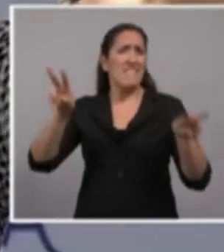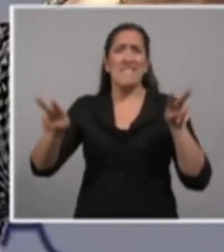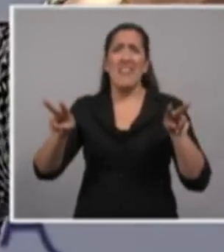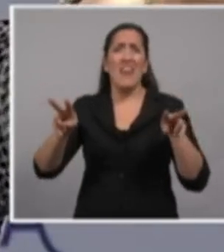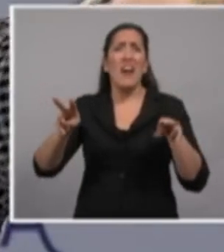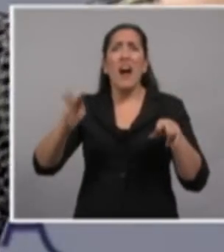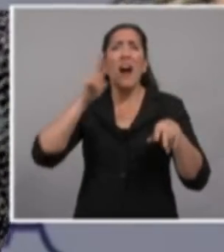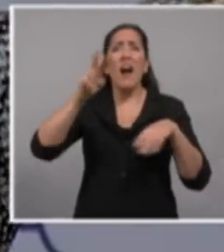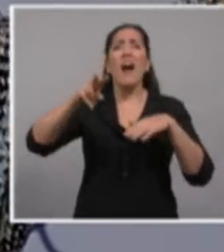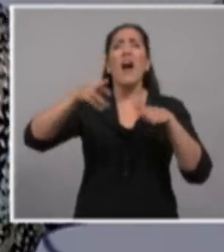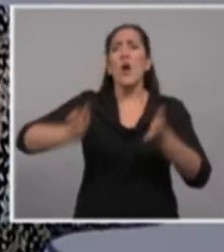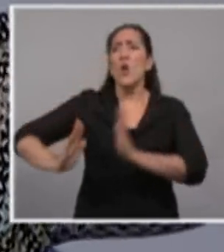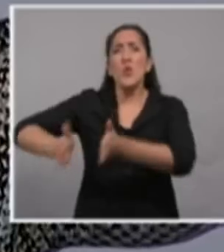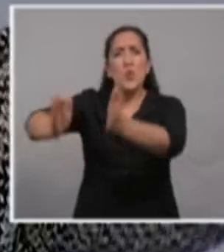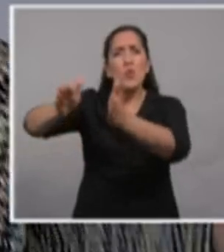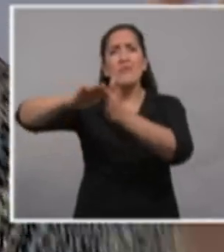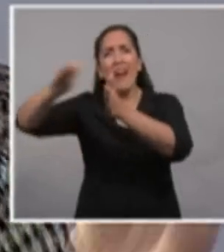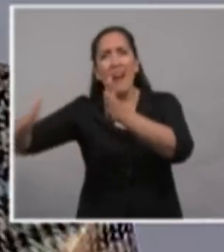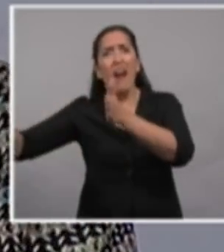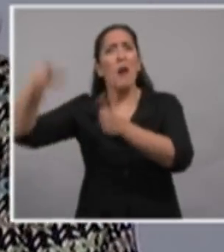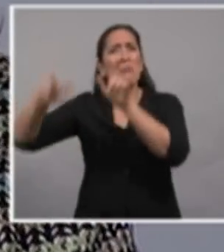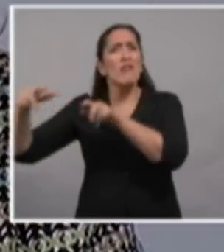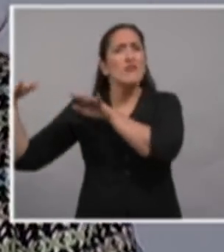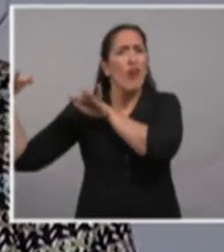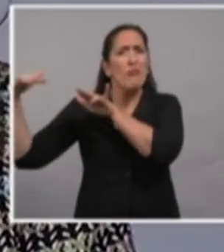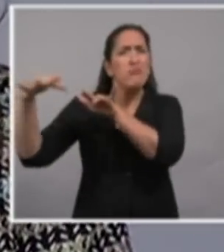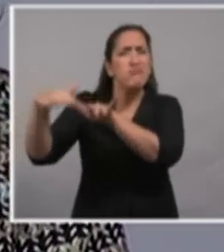en los terraplenes de la ruta que nos están acompañando.